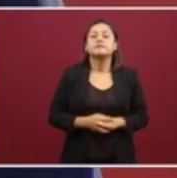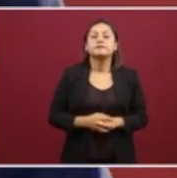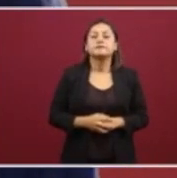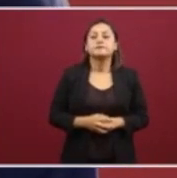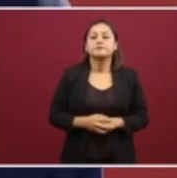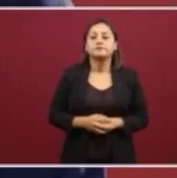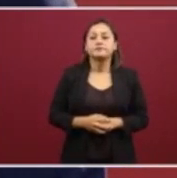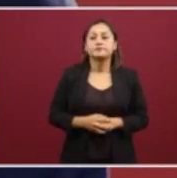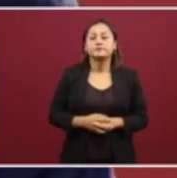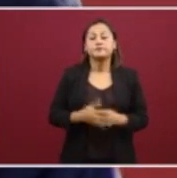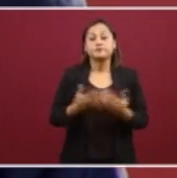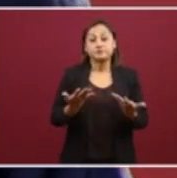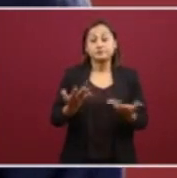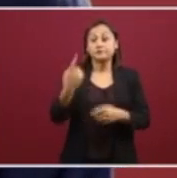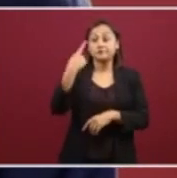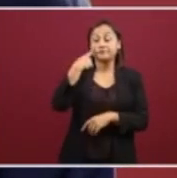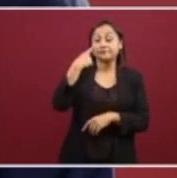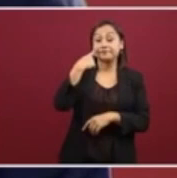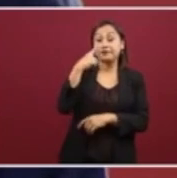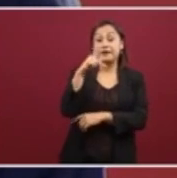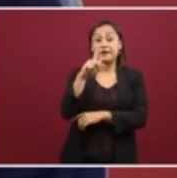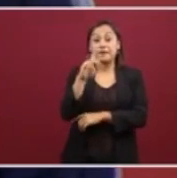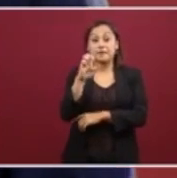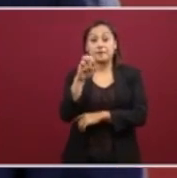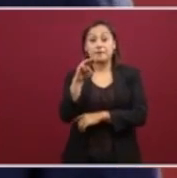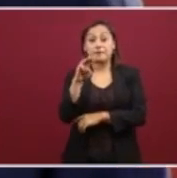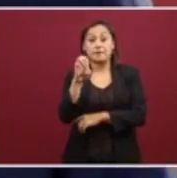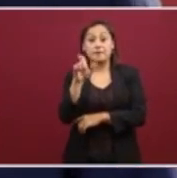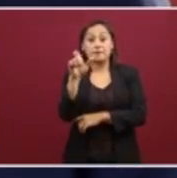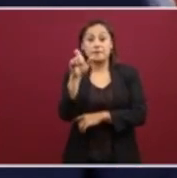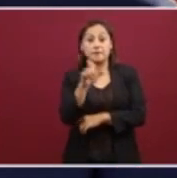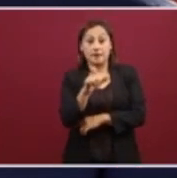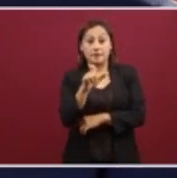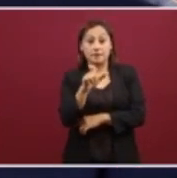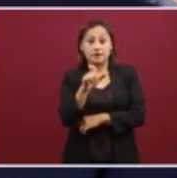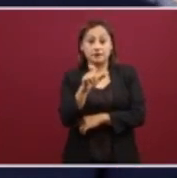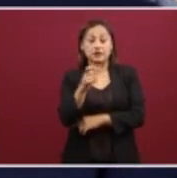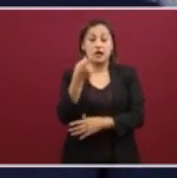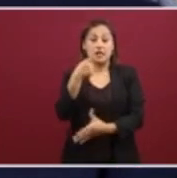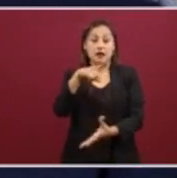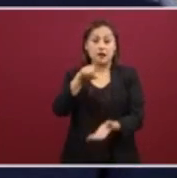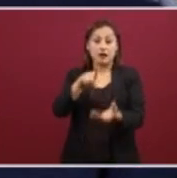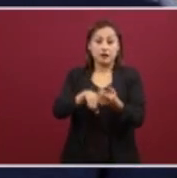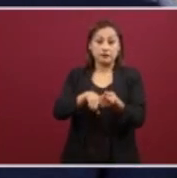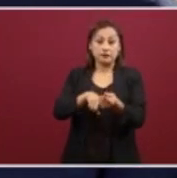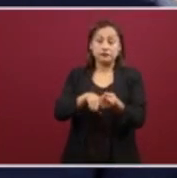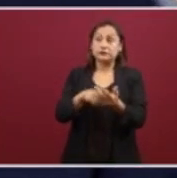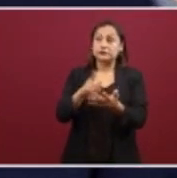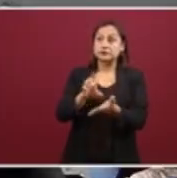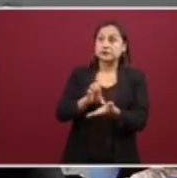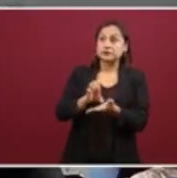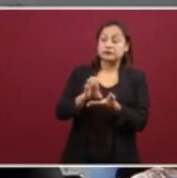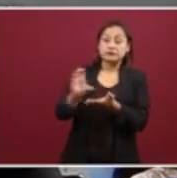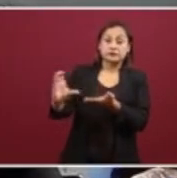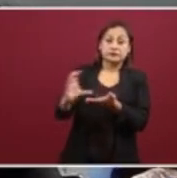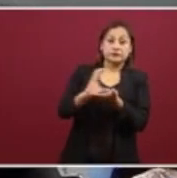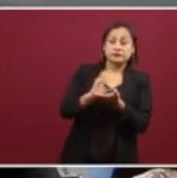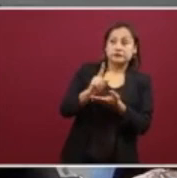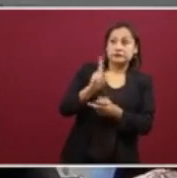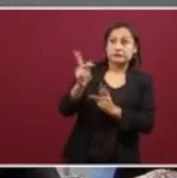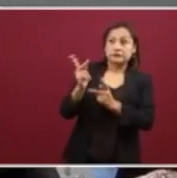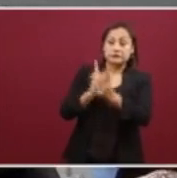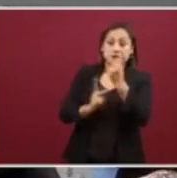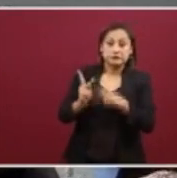que Pemex no tiene ningún problema para reestructurar su deuda, ninguno,